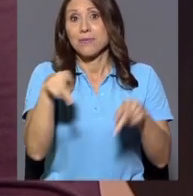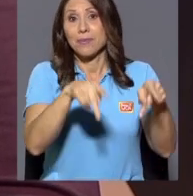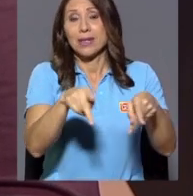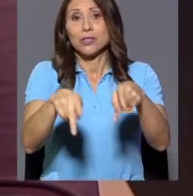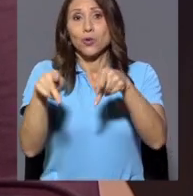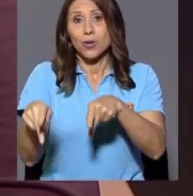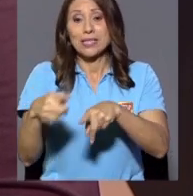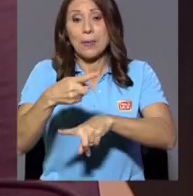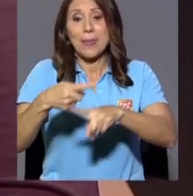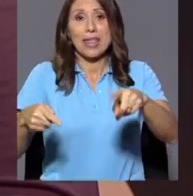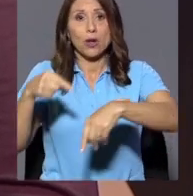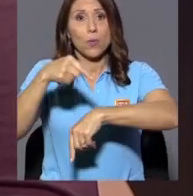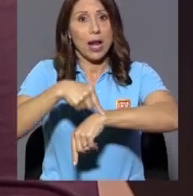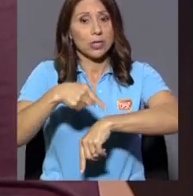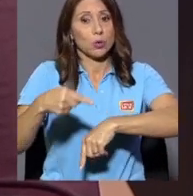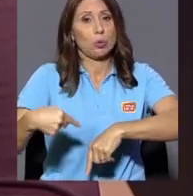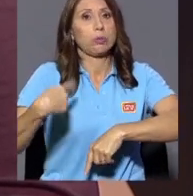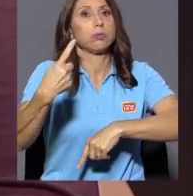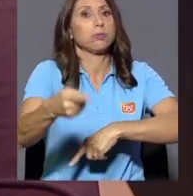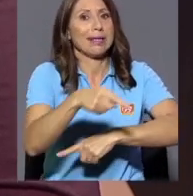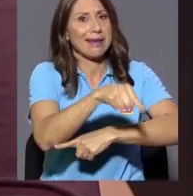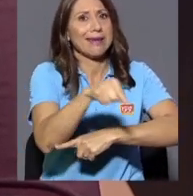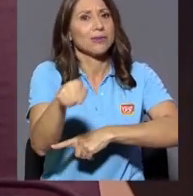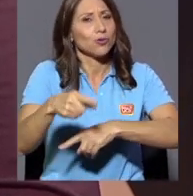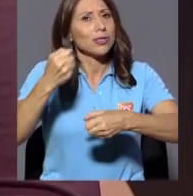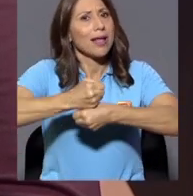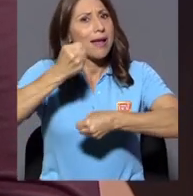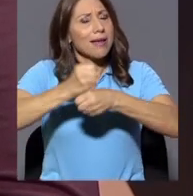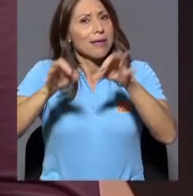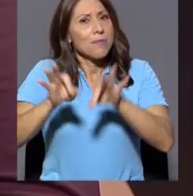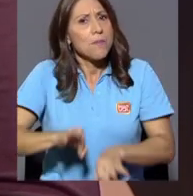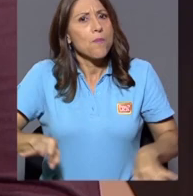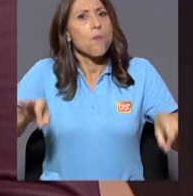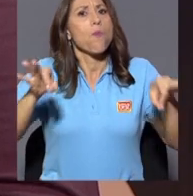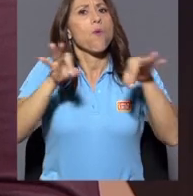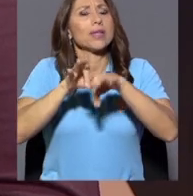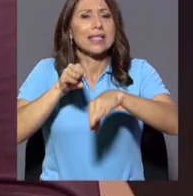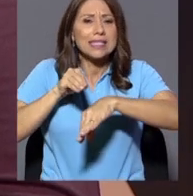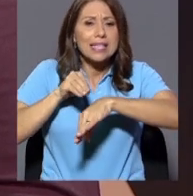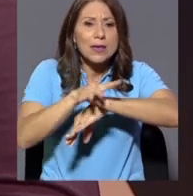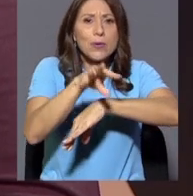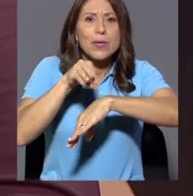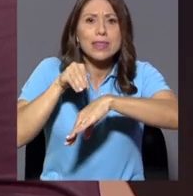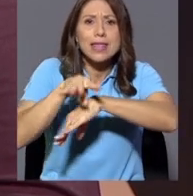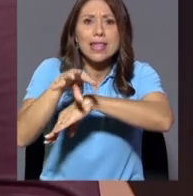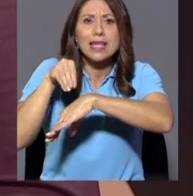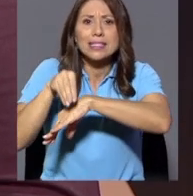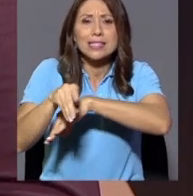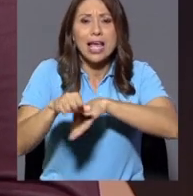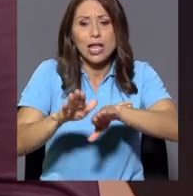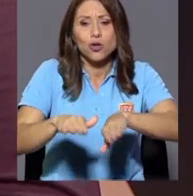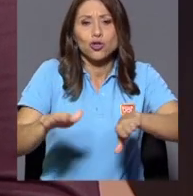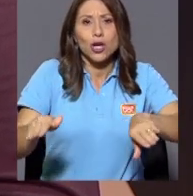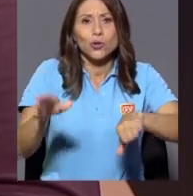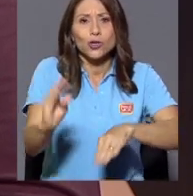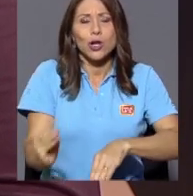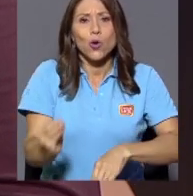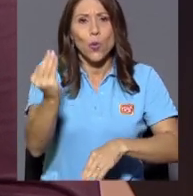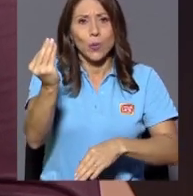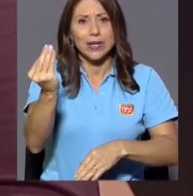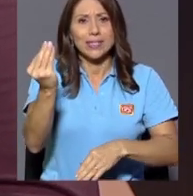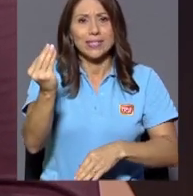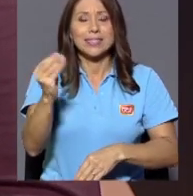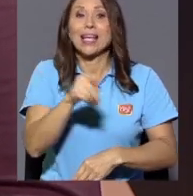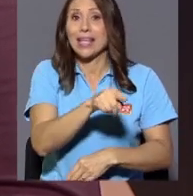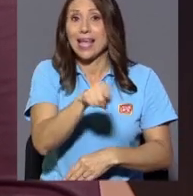a mediano plazo una tarea importantísima disidencia en los chicos en nuestros jóvenes si tienen